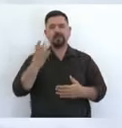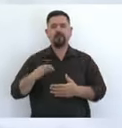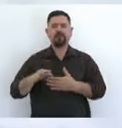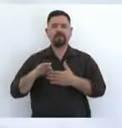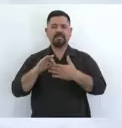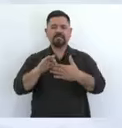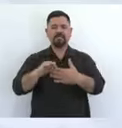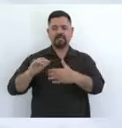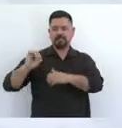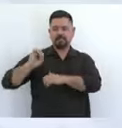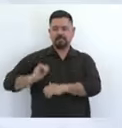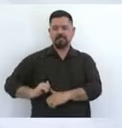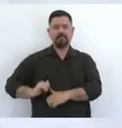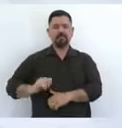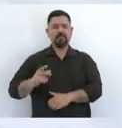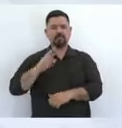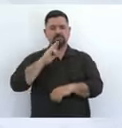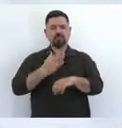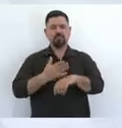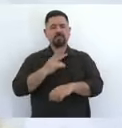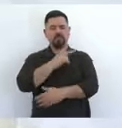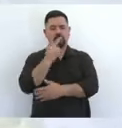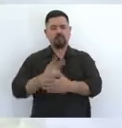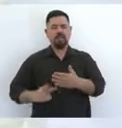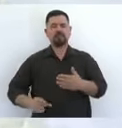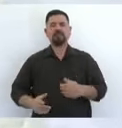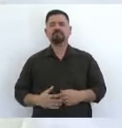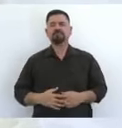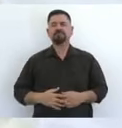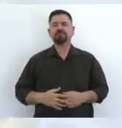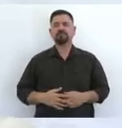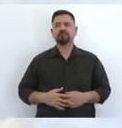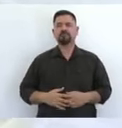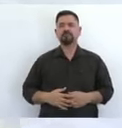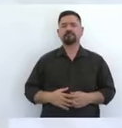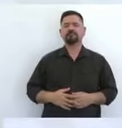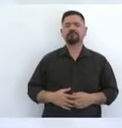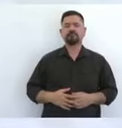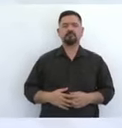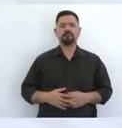encargados de los programas. La verdad